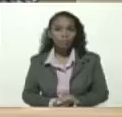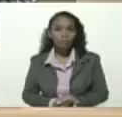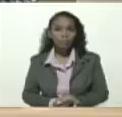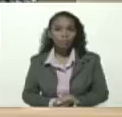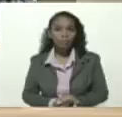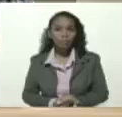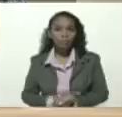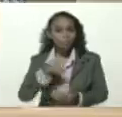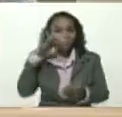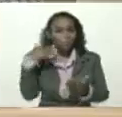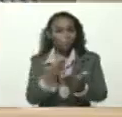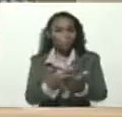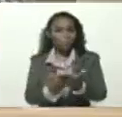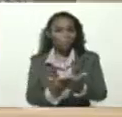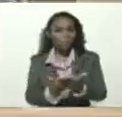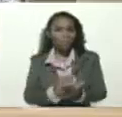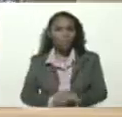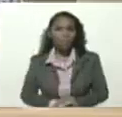un testimonio